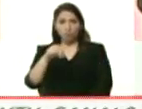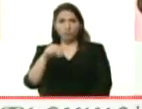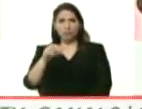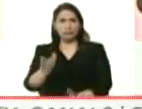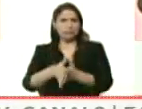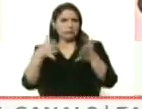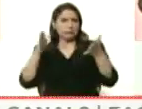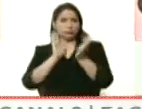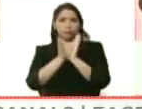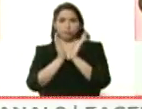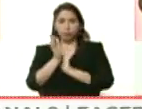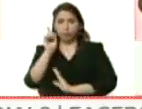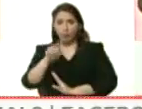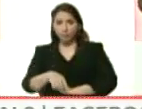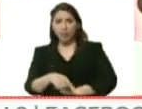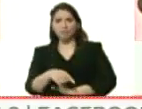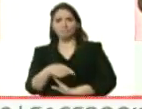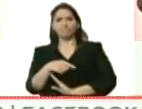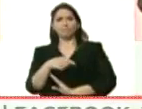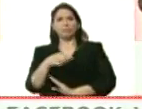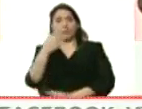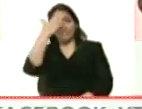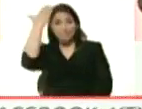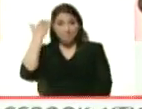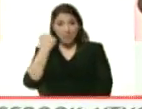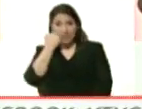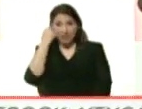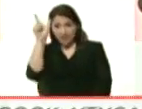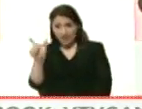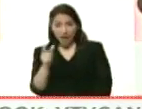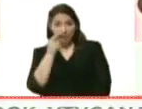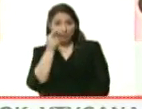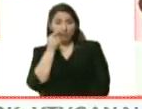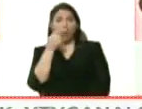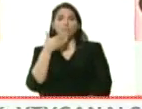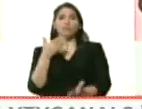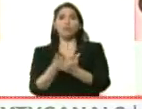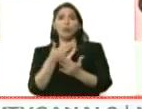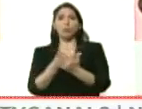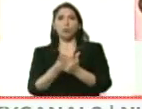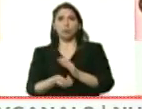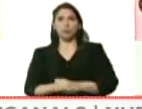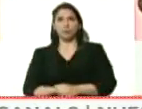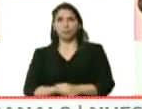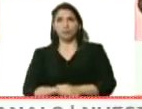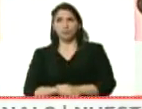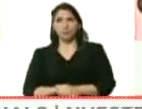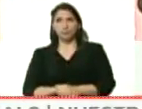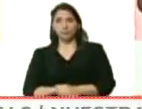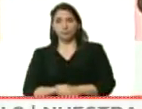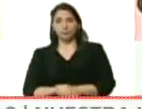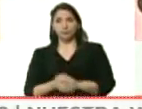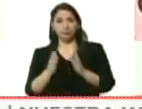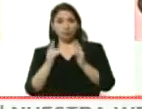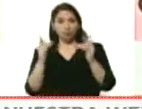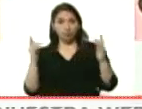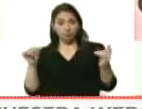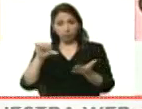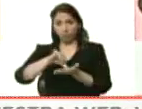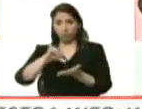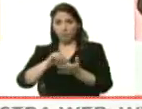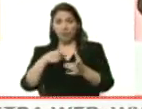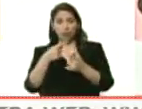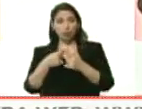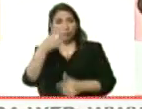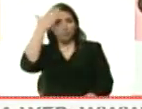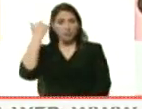geografía. Y por este motivo Miranda propone que se sitúe en el Istmo de Panamá. Miranda